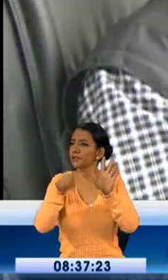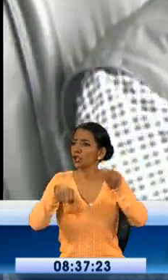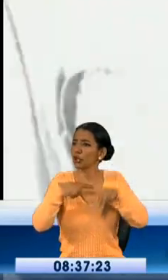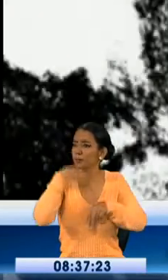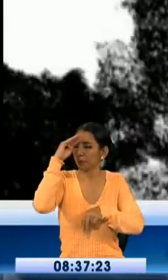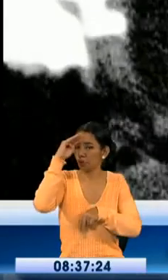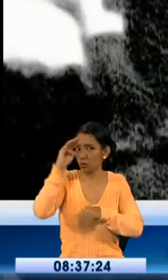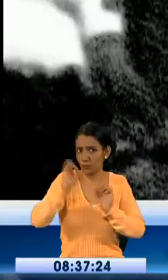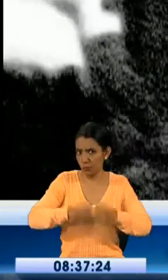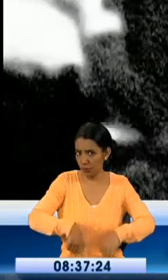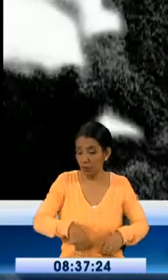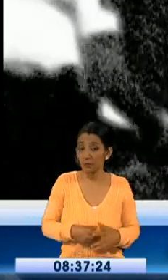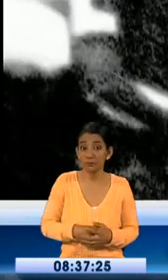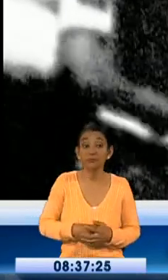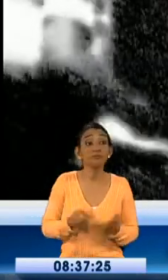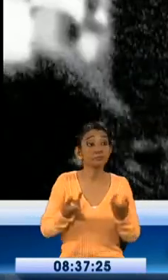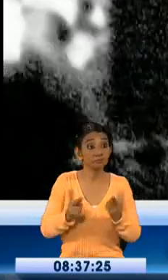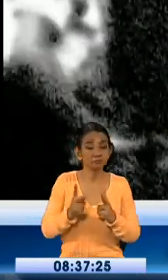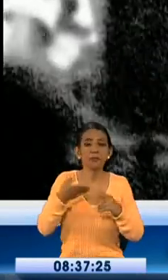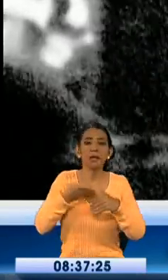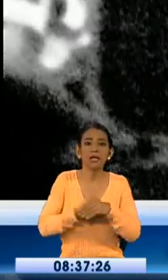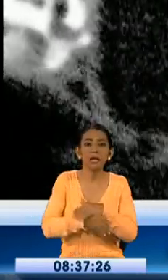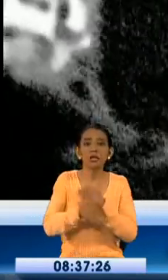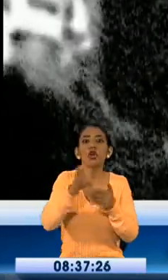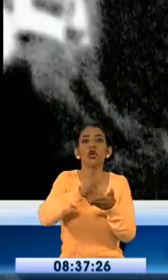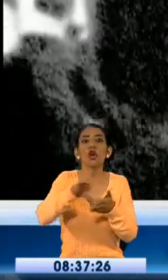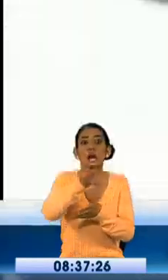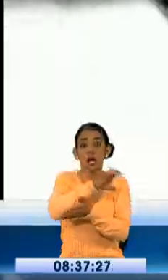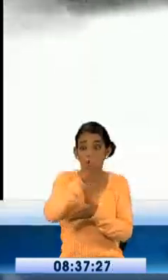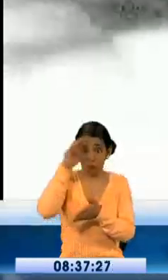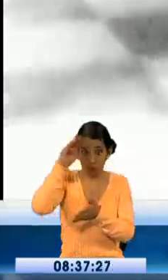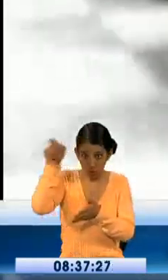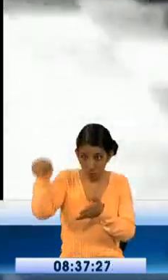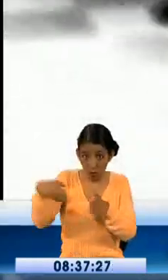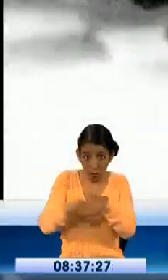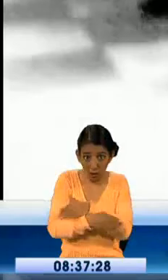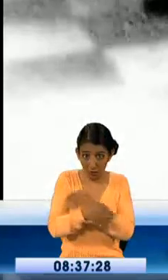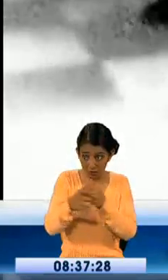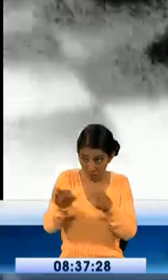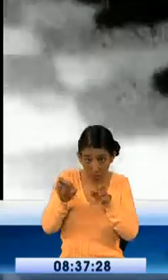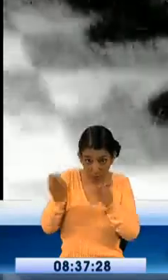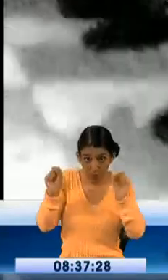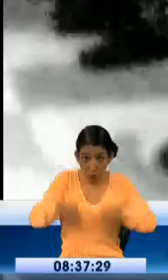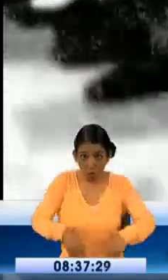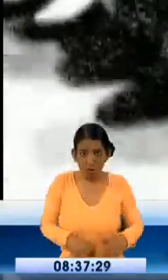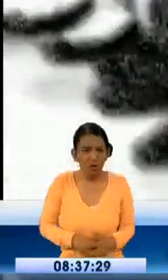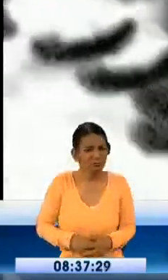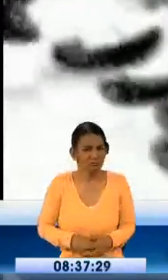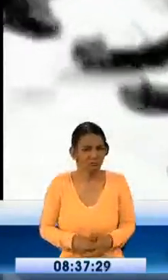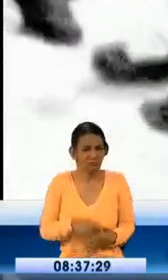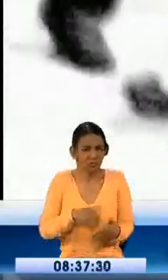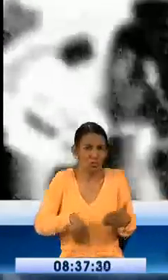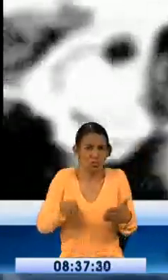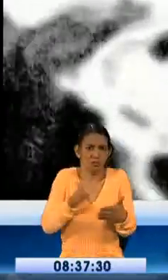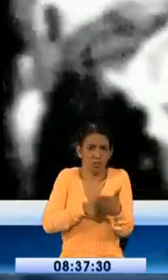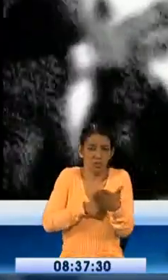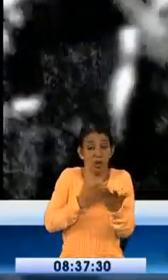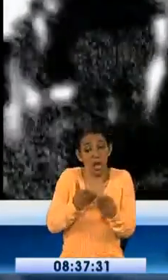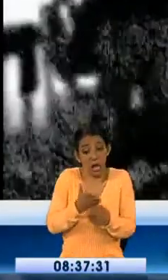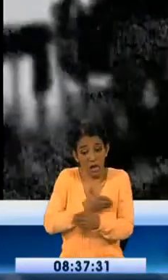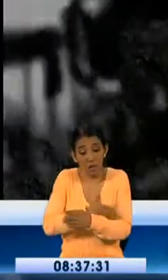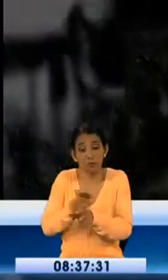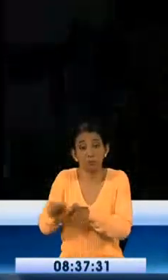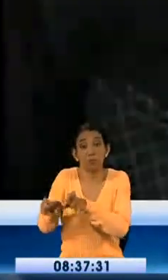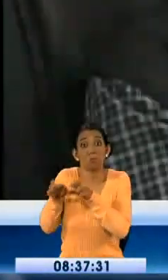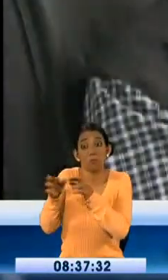lugar. Y se recuerda que en el interior de los colegios la policía no tiene permitido ingresar, solamente con orden judicial o petición